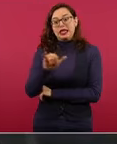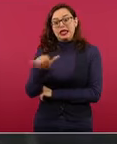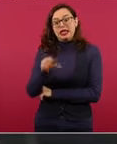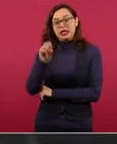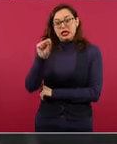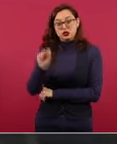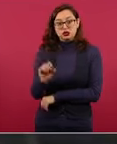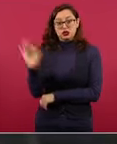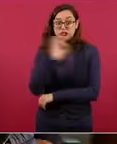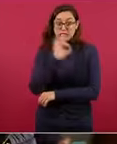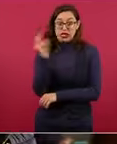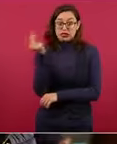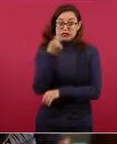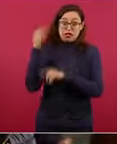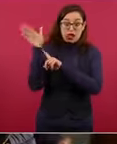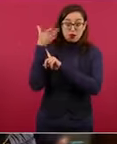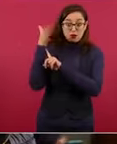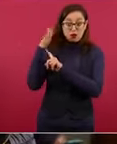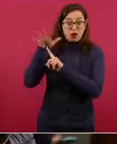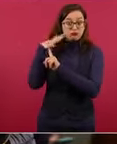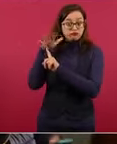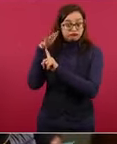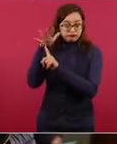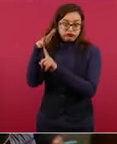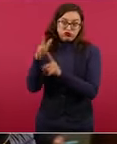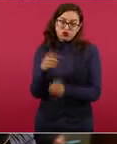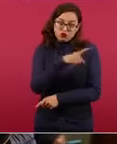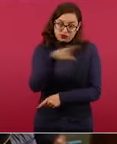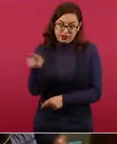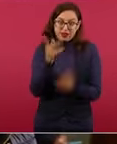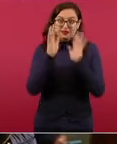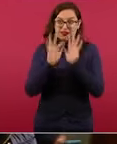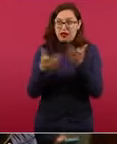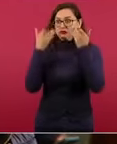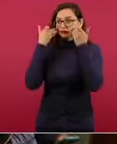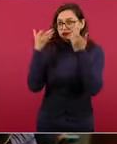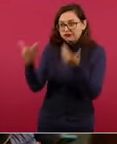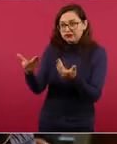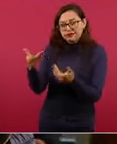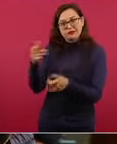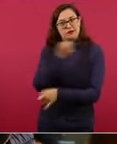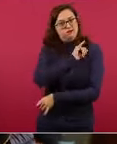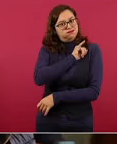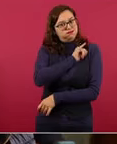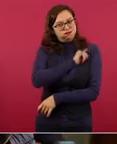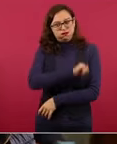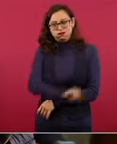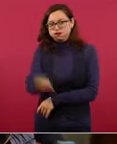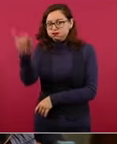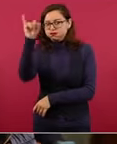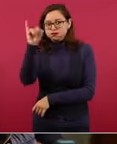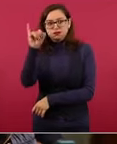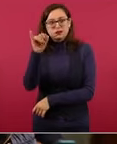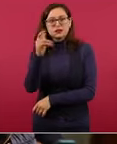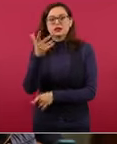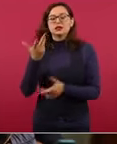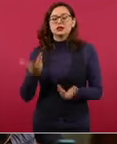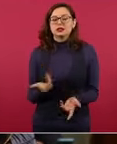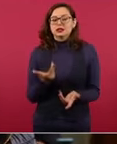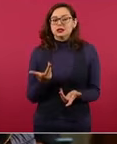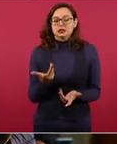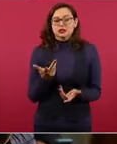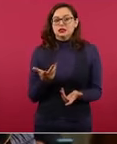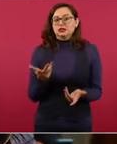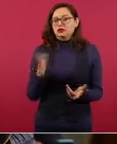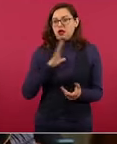como vimos que fuimos hasta allá pues está muy lejos de este mesa colorada y